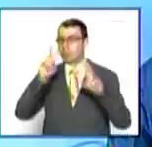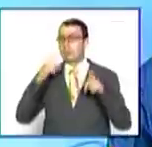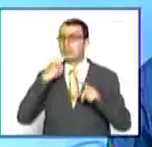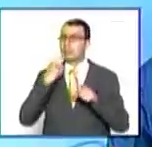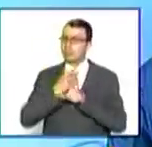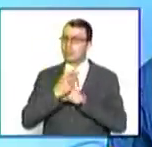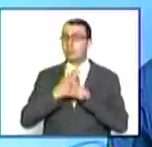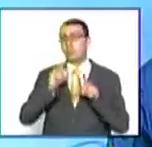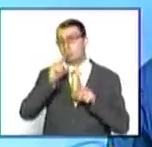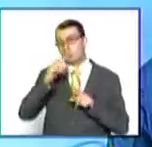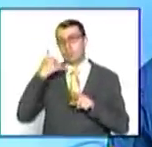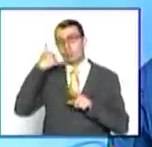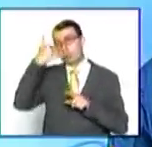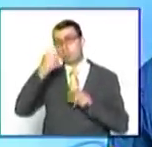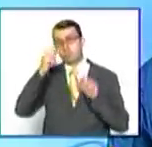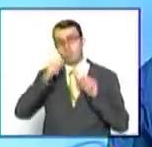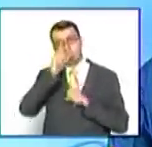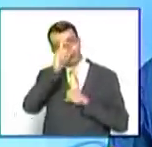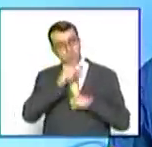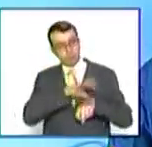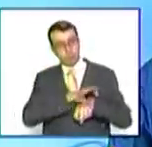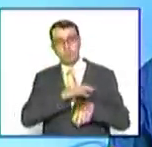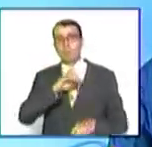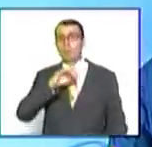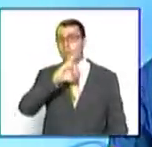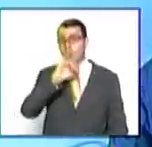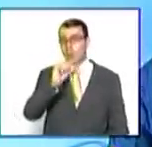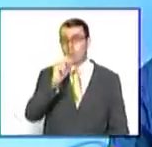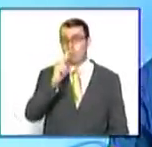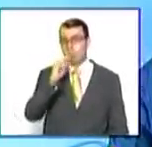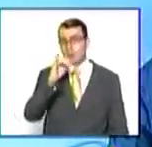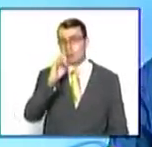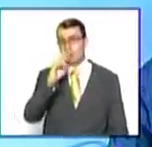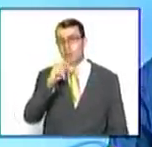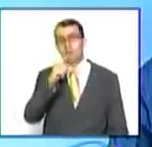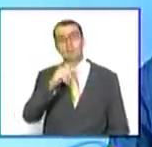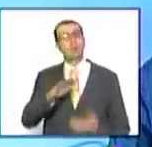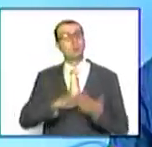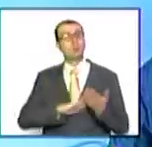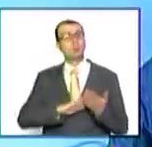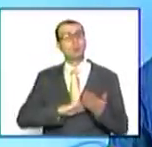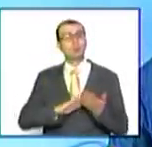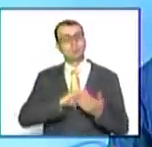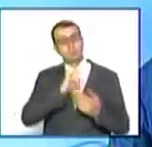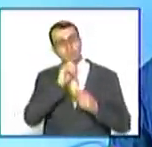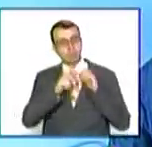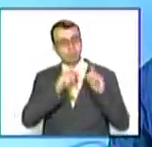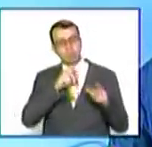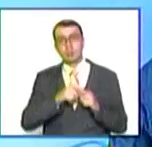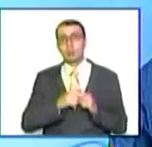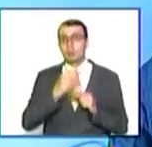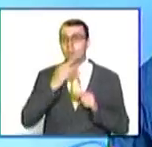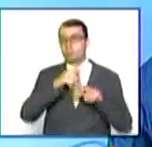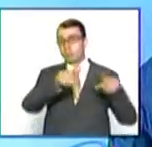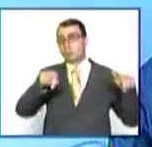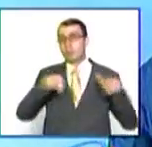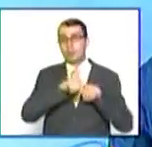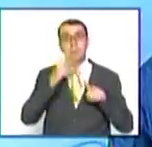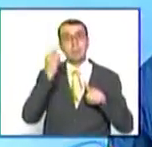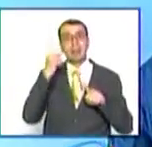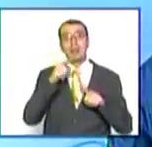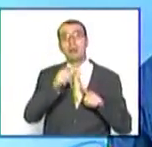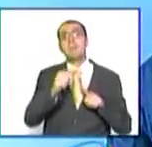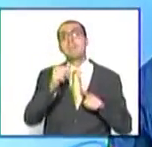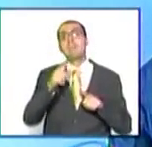estos teléfonos para que el doctor Javier Rodríguez Valencia le resuelva a ustedes todas sus inquietudes. En nuestro parque médico en Pereira queda media cuadra